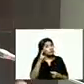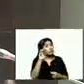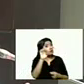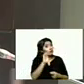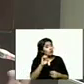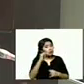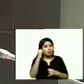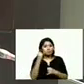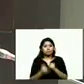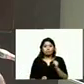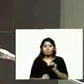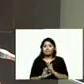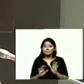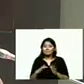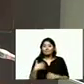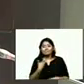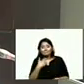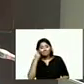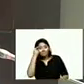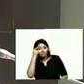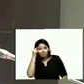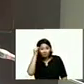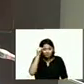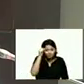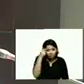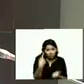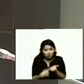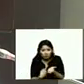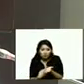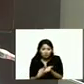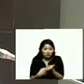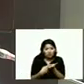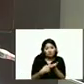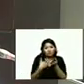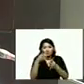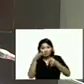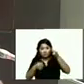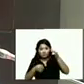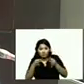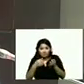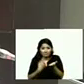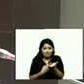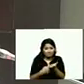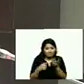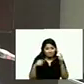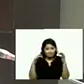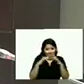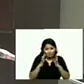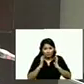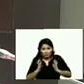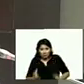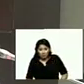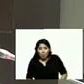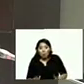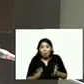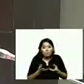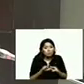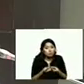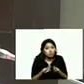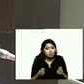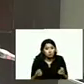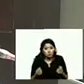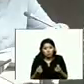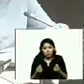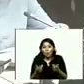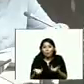estamos analizando con abogados y con diferentes carteras del Ejecutivo qué posibles soluciones podemos tener para nuestros